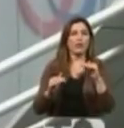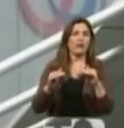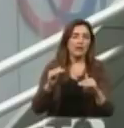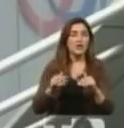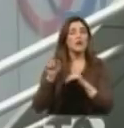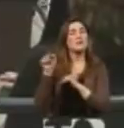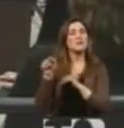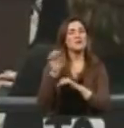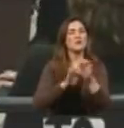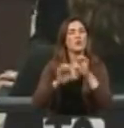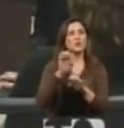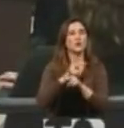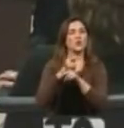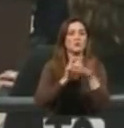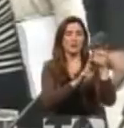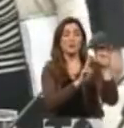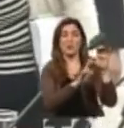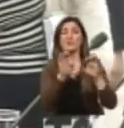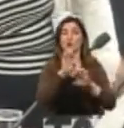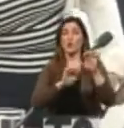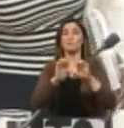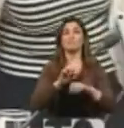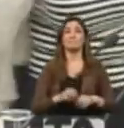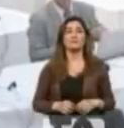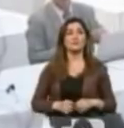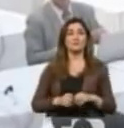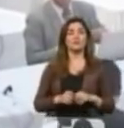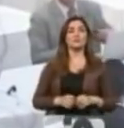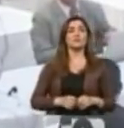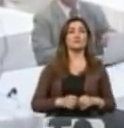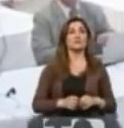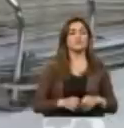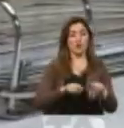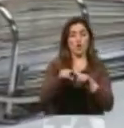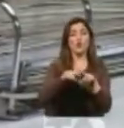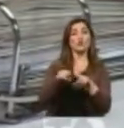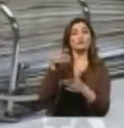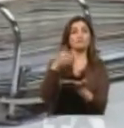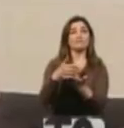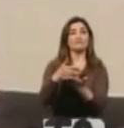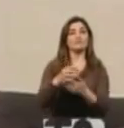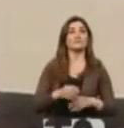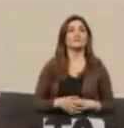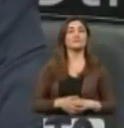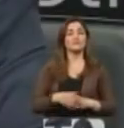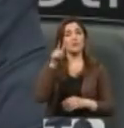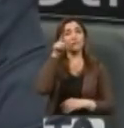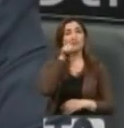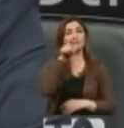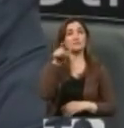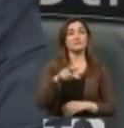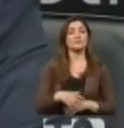organismo está siendo evaluado por el Consejo de Participación Ciudadana Transitorio, entidad que detuvo los concursos que realizaba, entre ellos de fiscales.